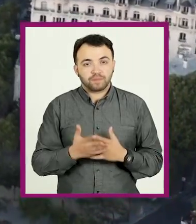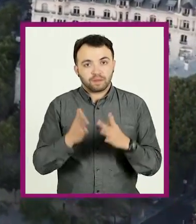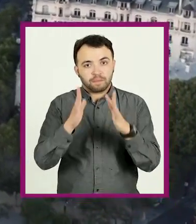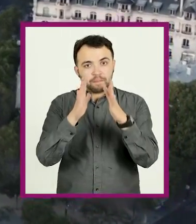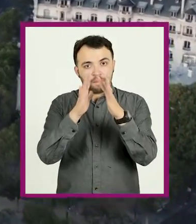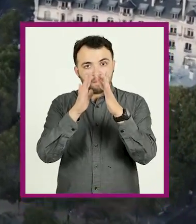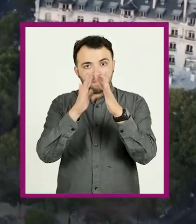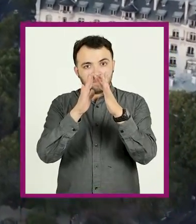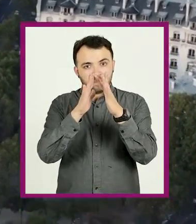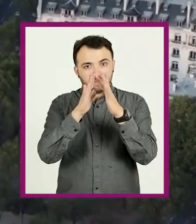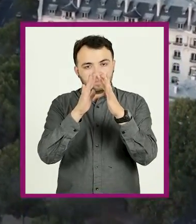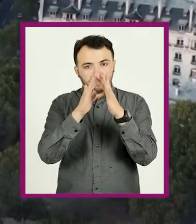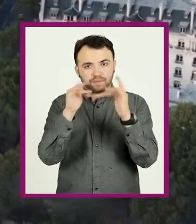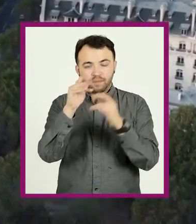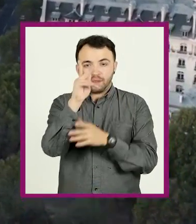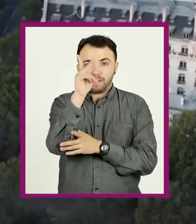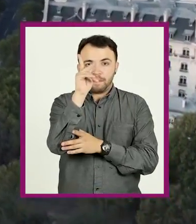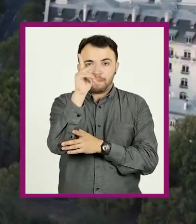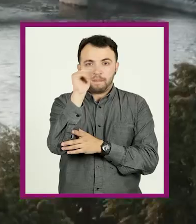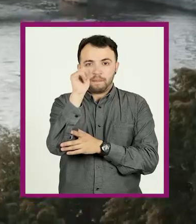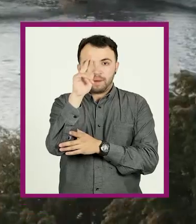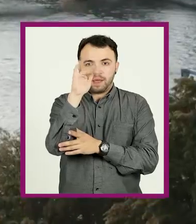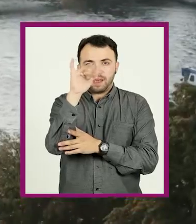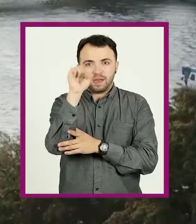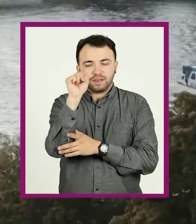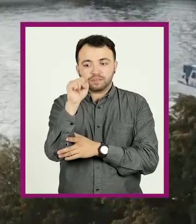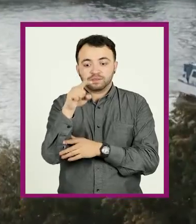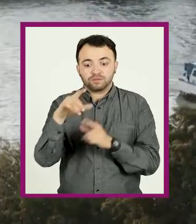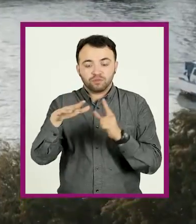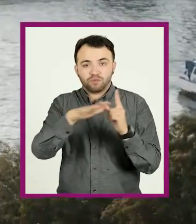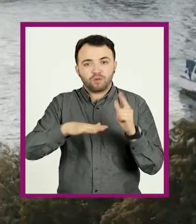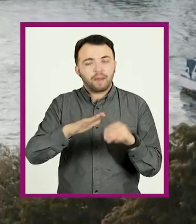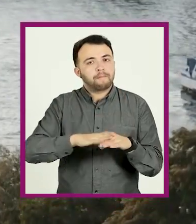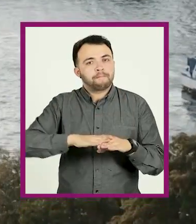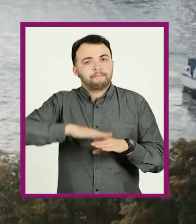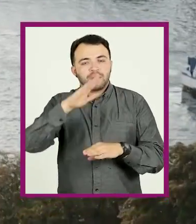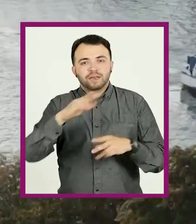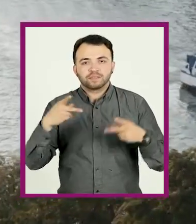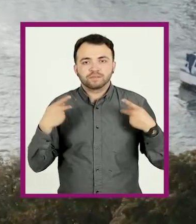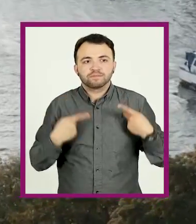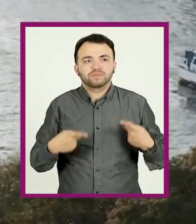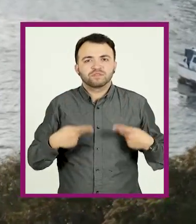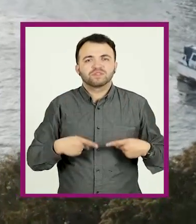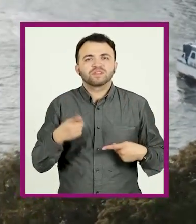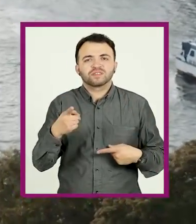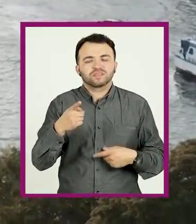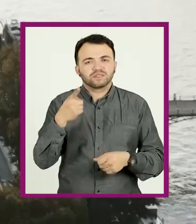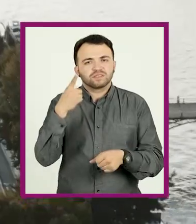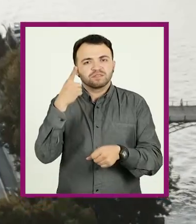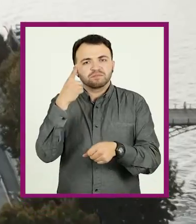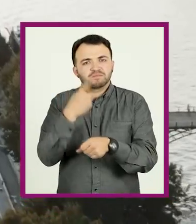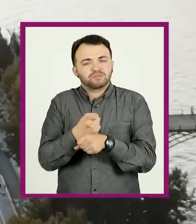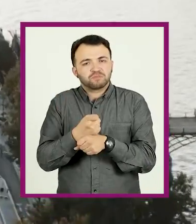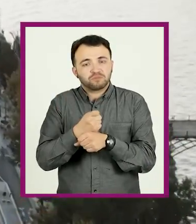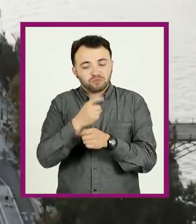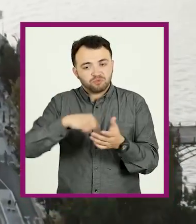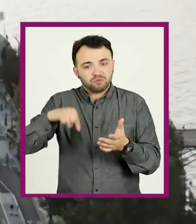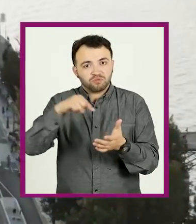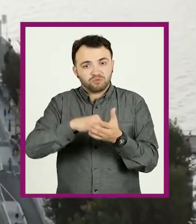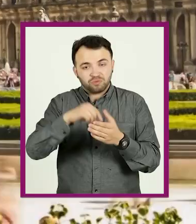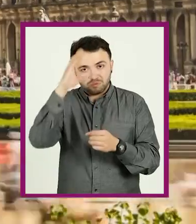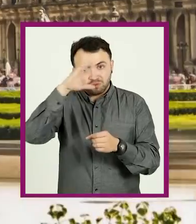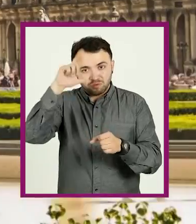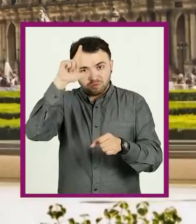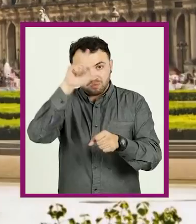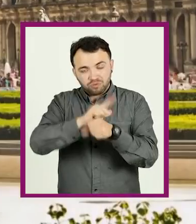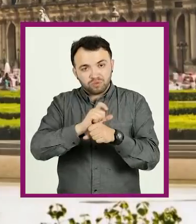Con París como capital, su ciudad más poblada, desde el siglo XVII cuenta con uno de los principales centros culturales de